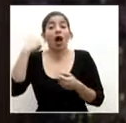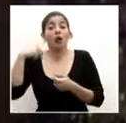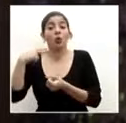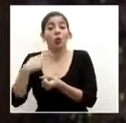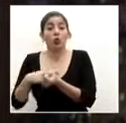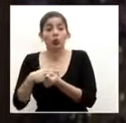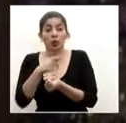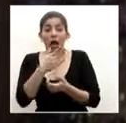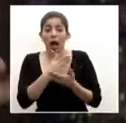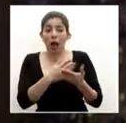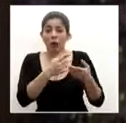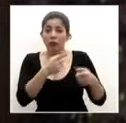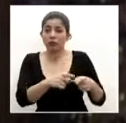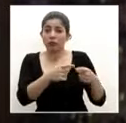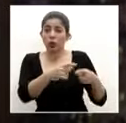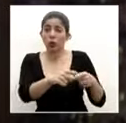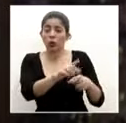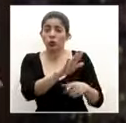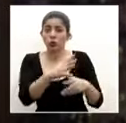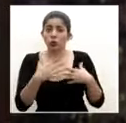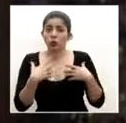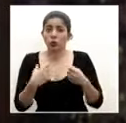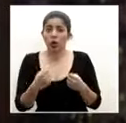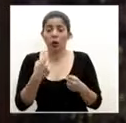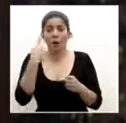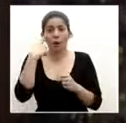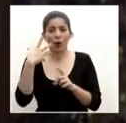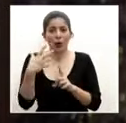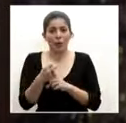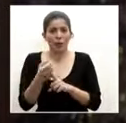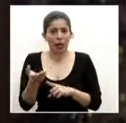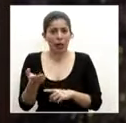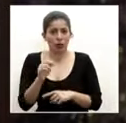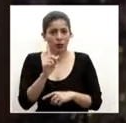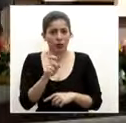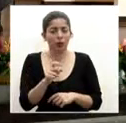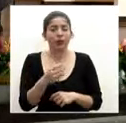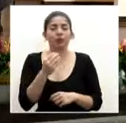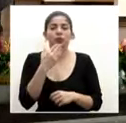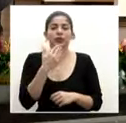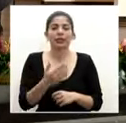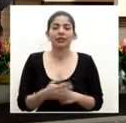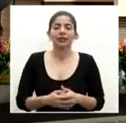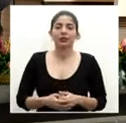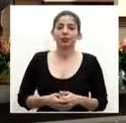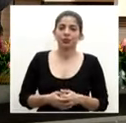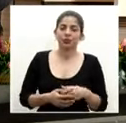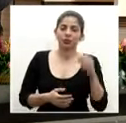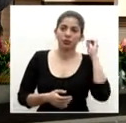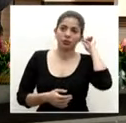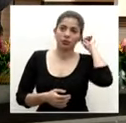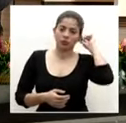consecuencia, alguna secuela particular en su salud por el grado de afectación que tuvieron? Muchas gracias.